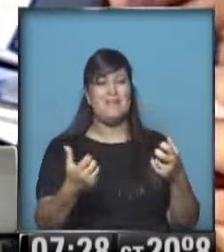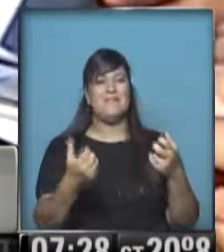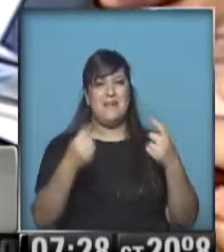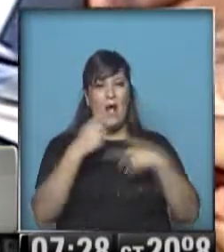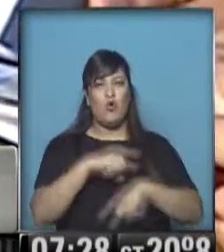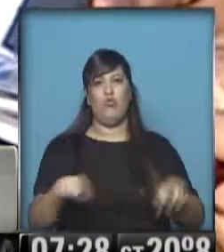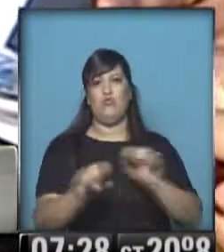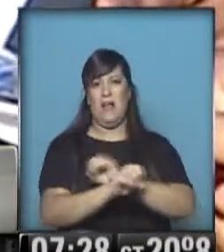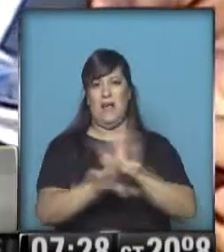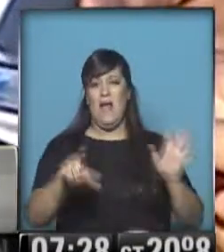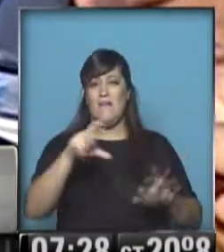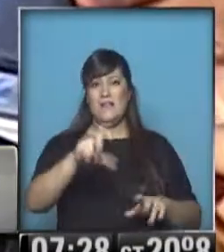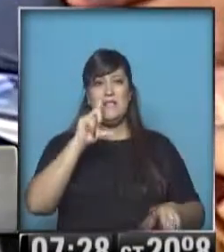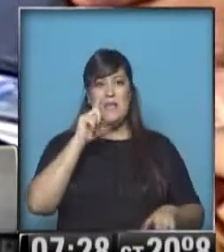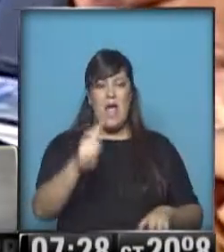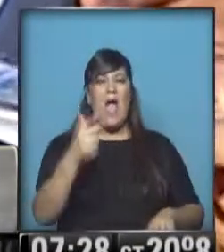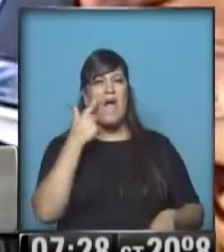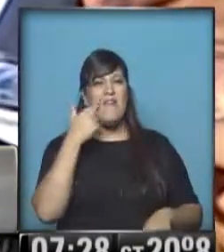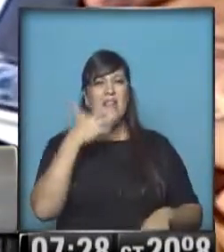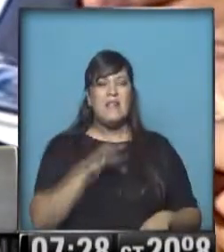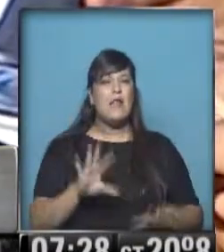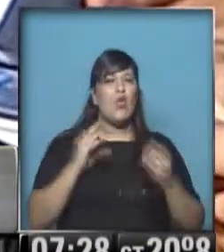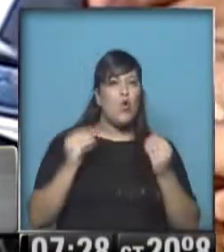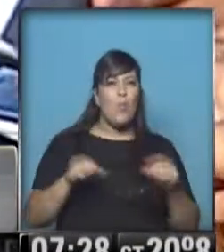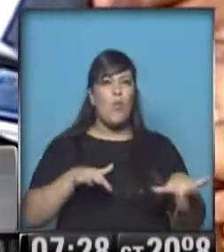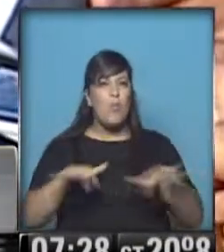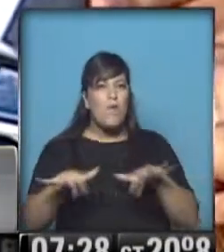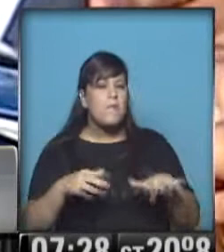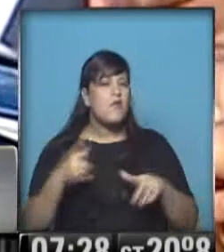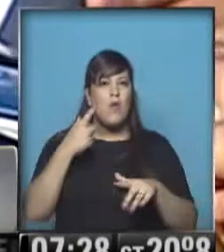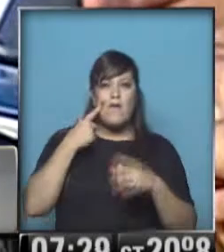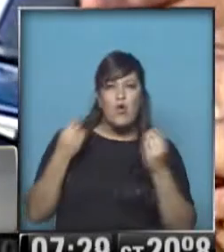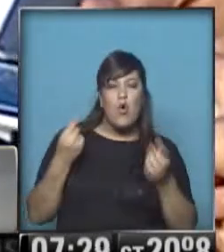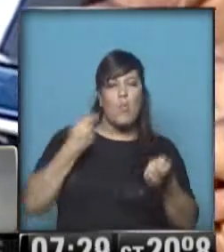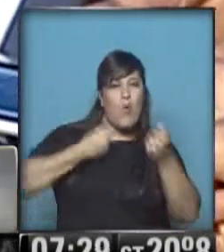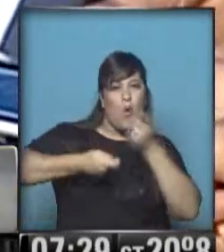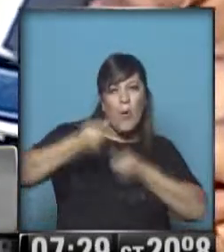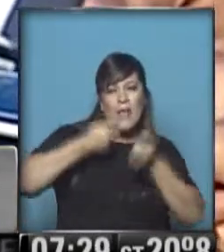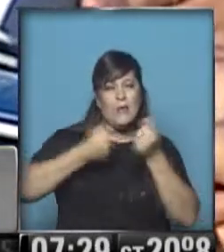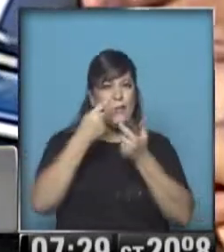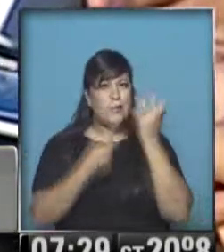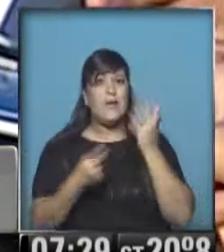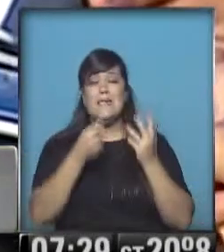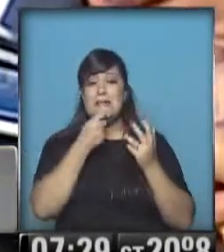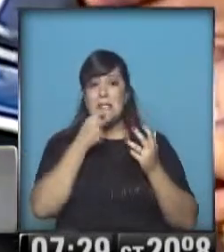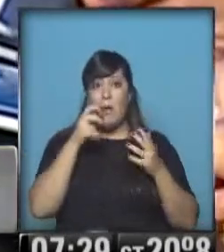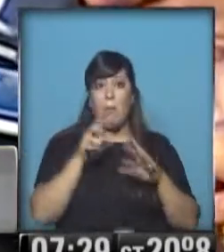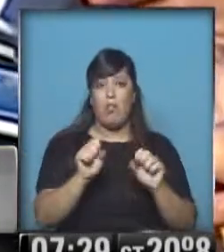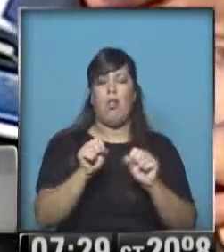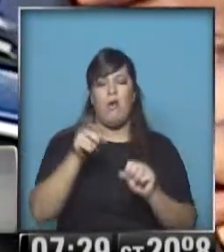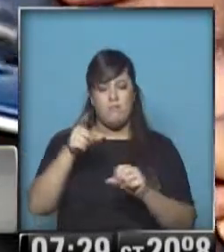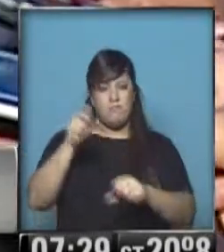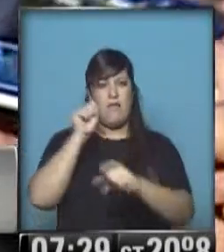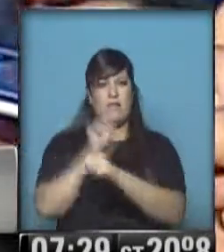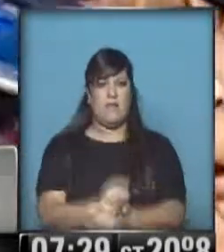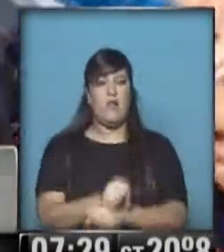comprender dónde están los movimientos, cómo son los movimientos, y eventualmente ir por ellos y detenerlos. Y el objetivo tiene que estar puesto en